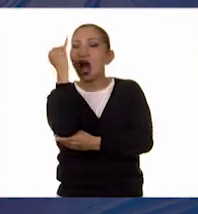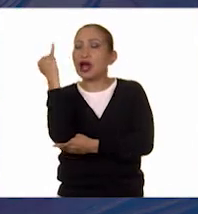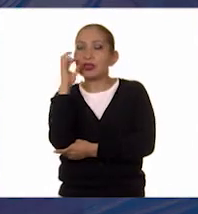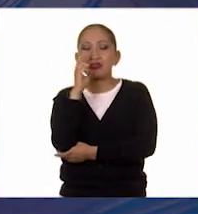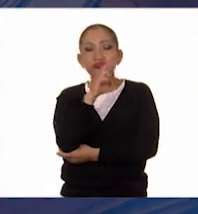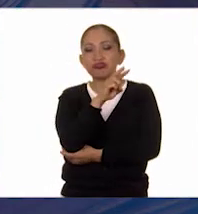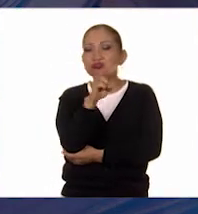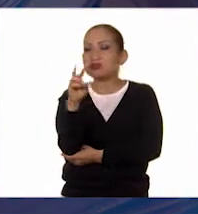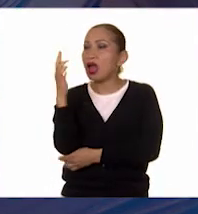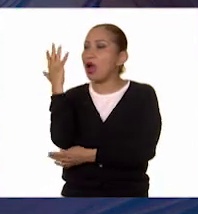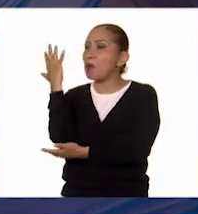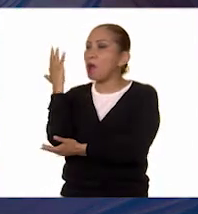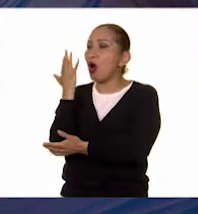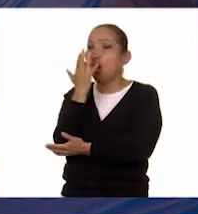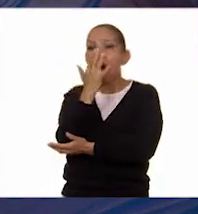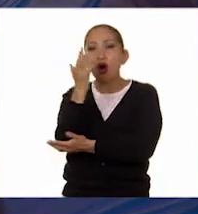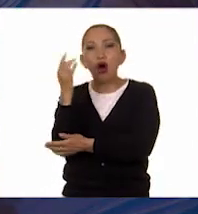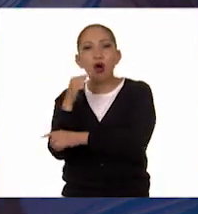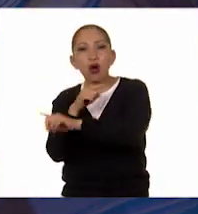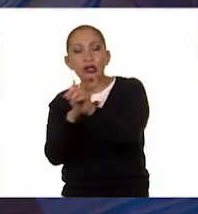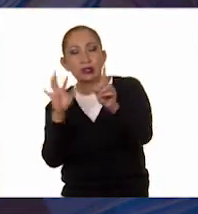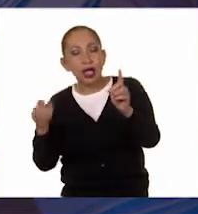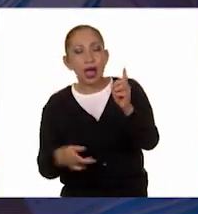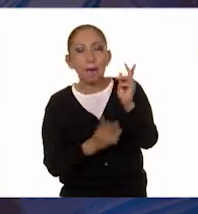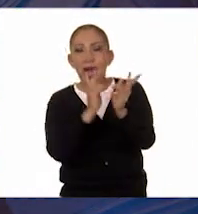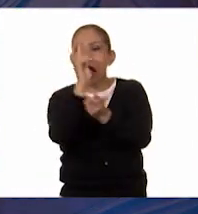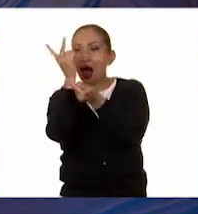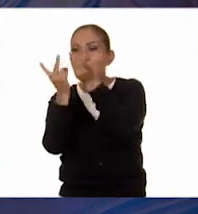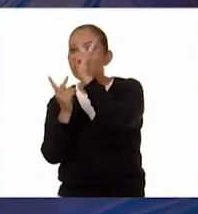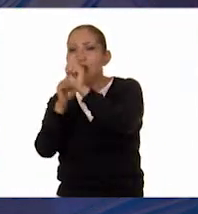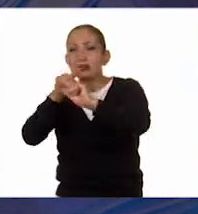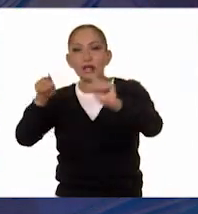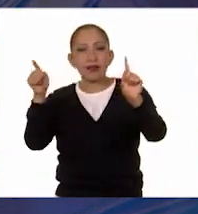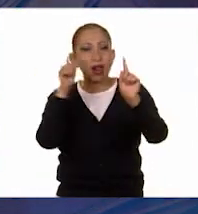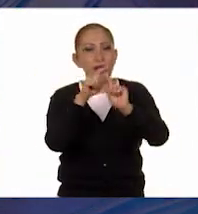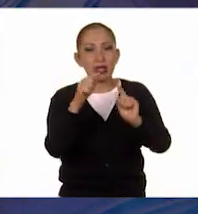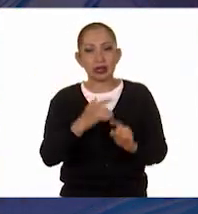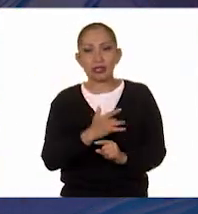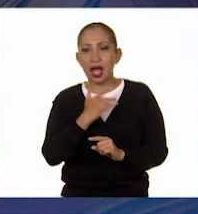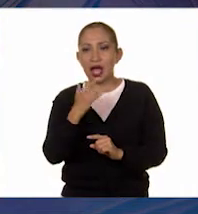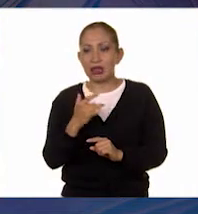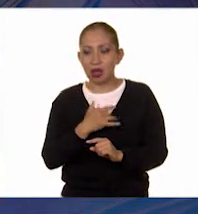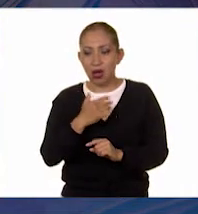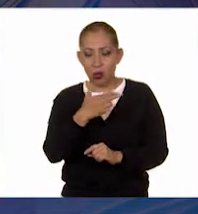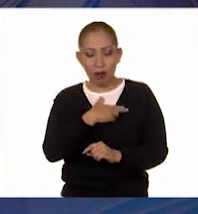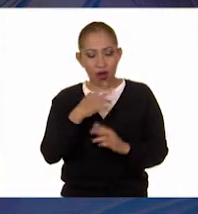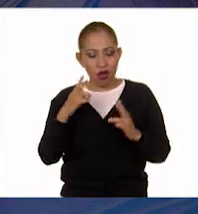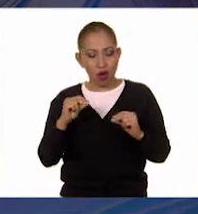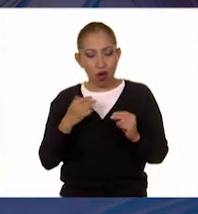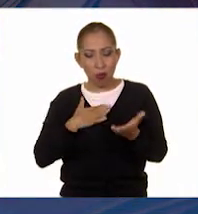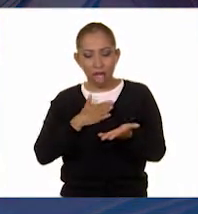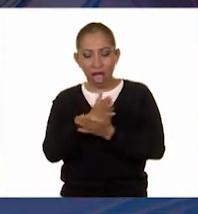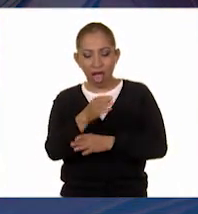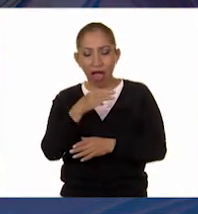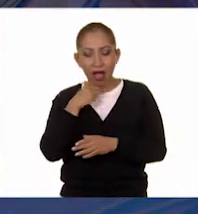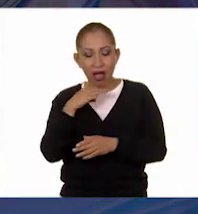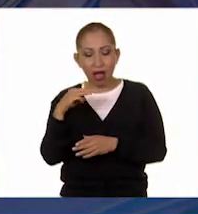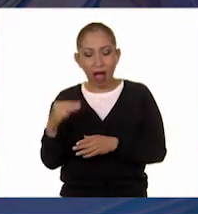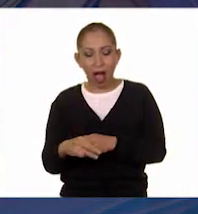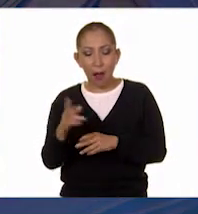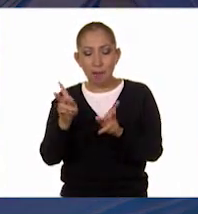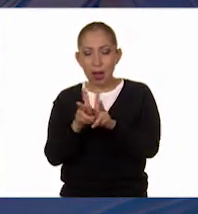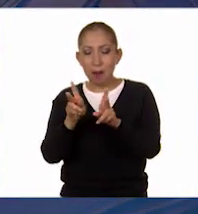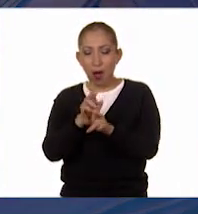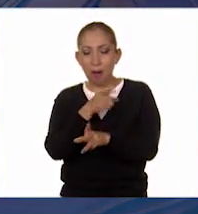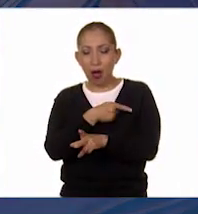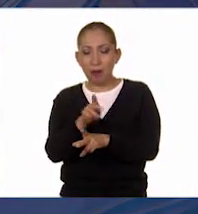el jardín, el bosque húmedo, la vegetación de alta montaña. Te sentiste ya no el huérfano, el intruso, el primo pobre que